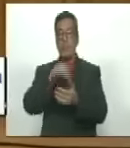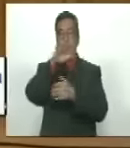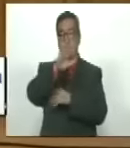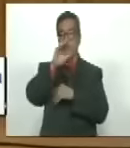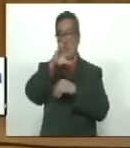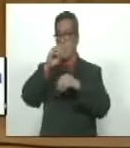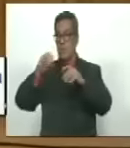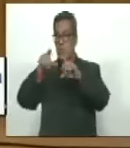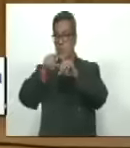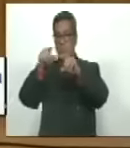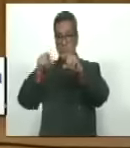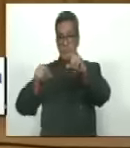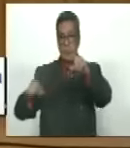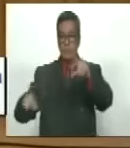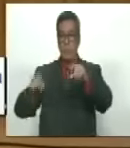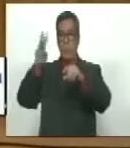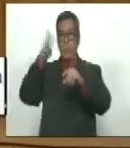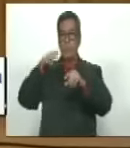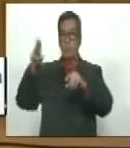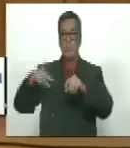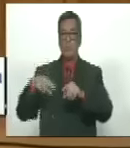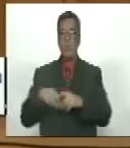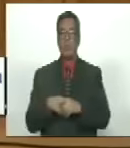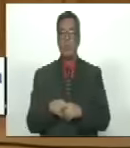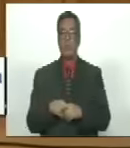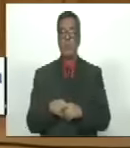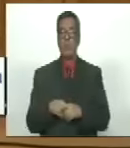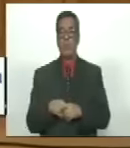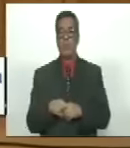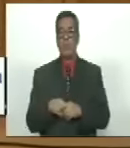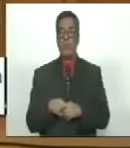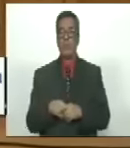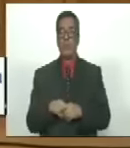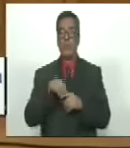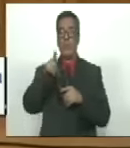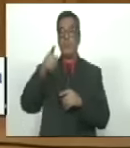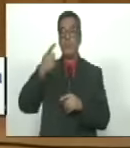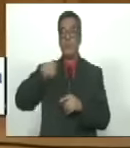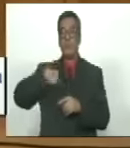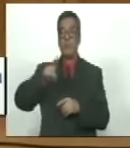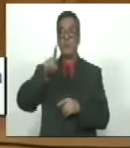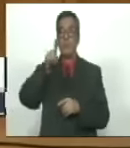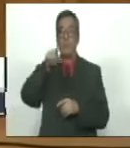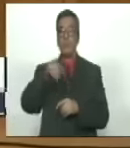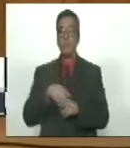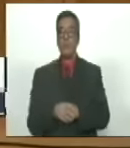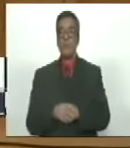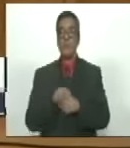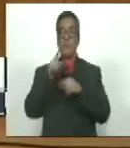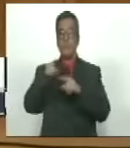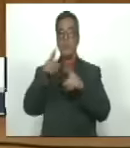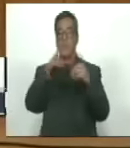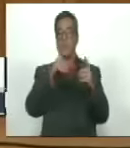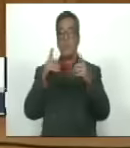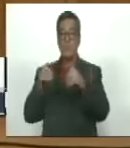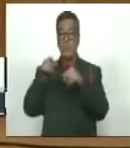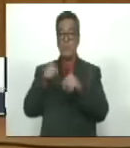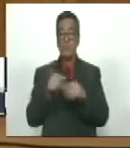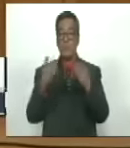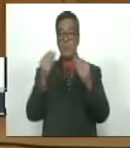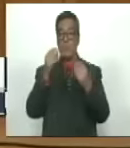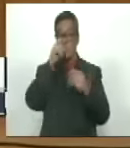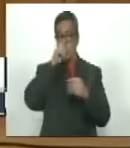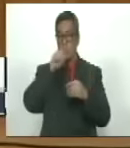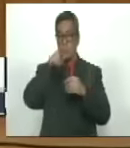159.500 kilómetros cuadrados de la Guayana Esequiba. Hemos tenido y hemos estado en esta lucha por